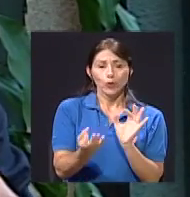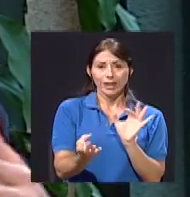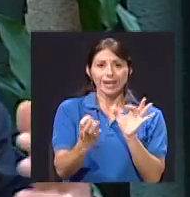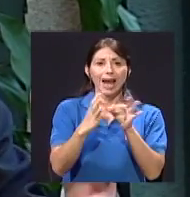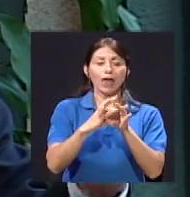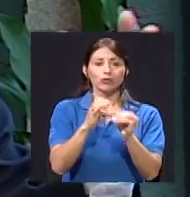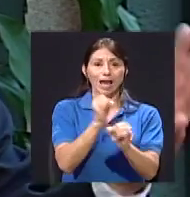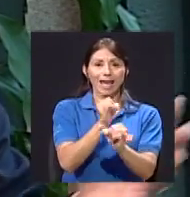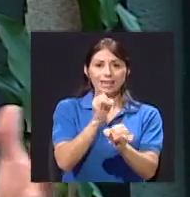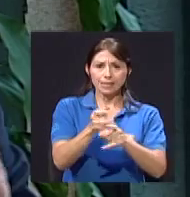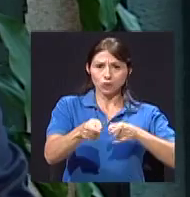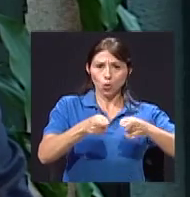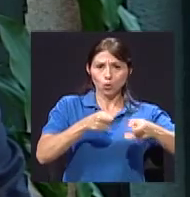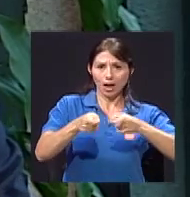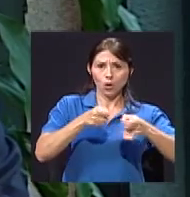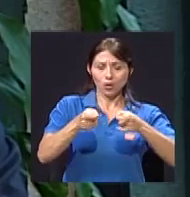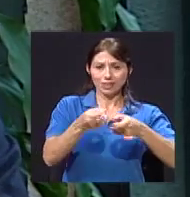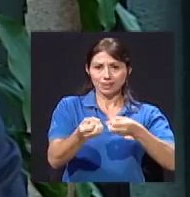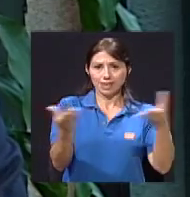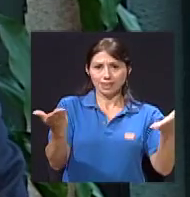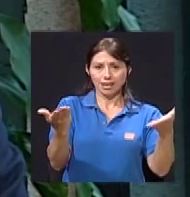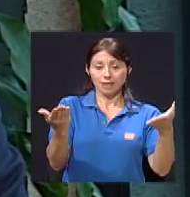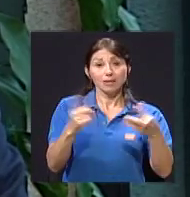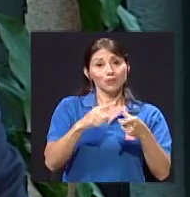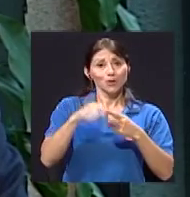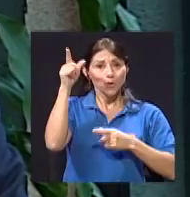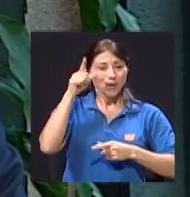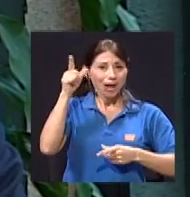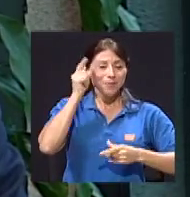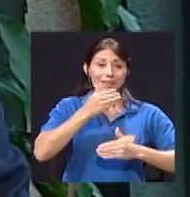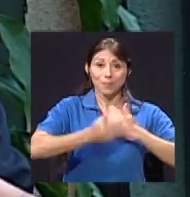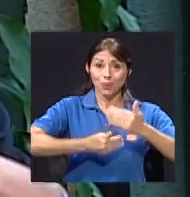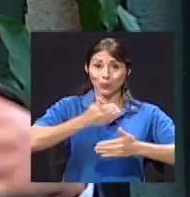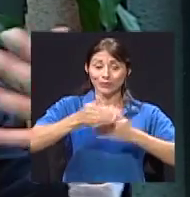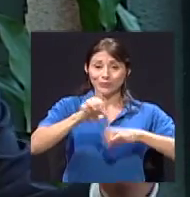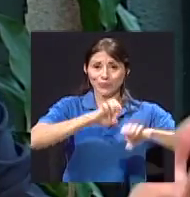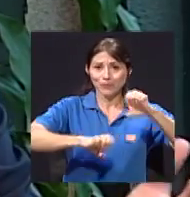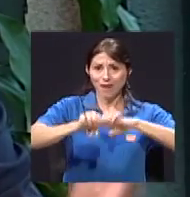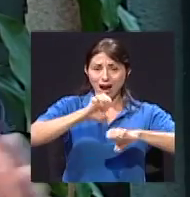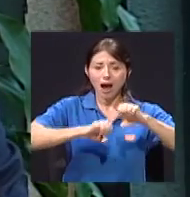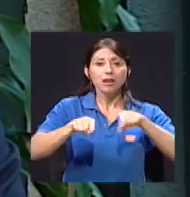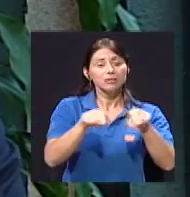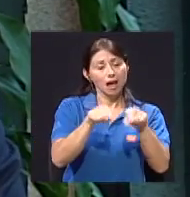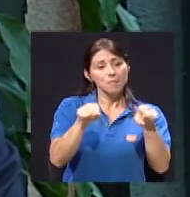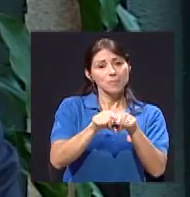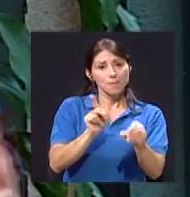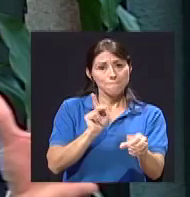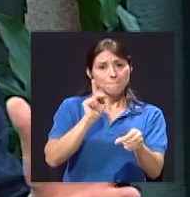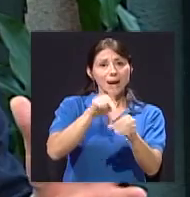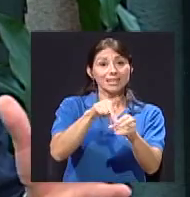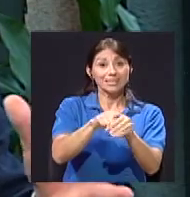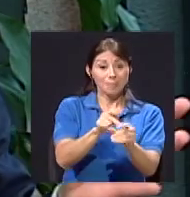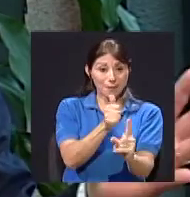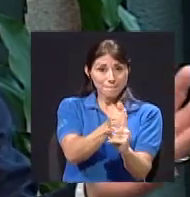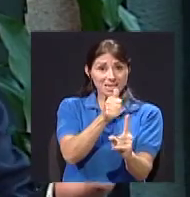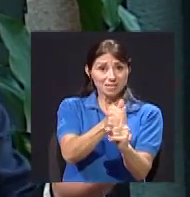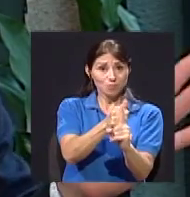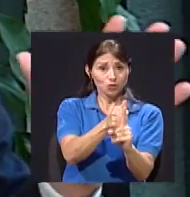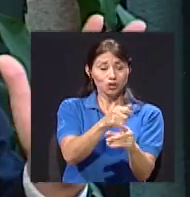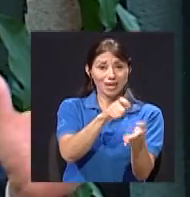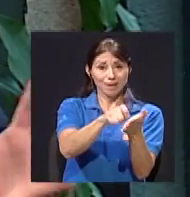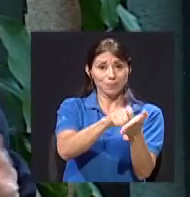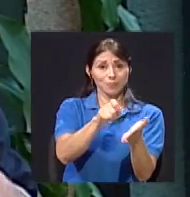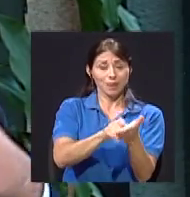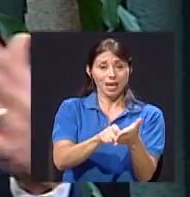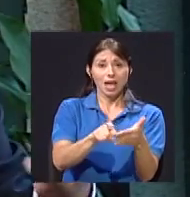pues lógicamente durante ese proceso de evaluación también participan de igual manera quienes construyeron y participaron, y por qué no, pues